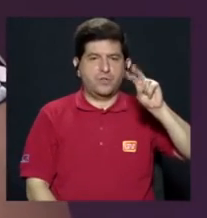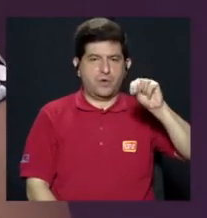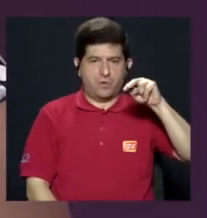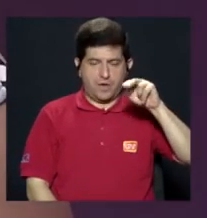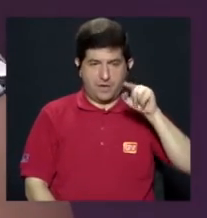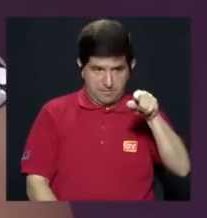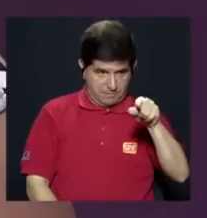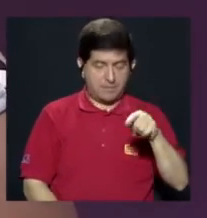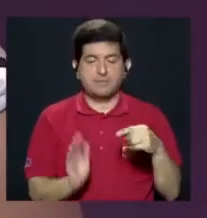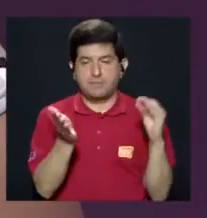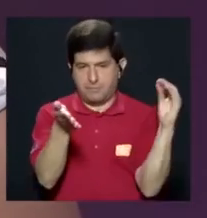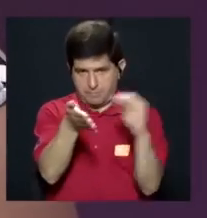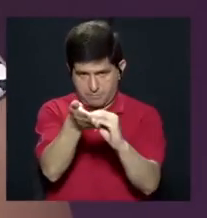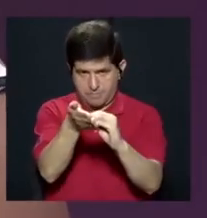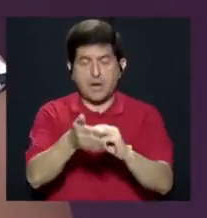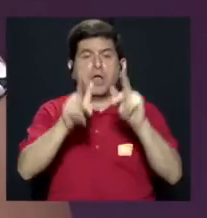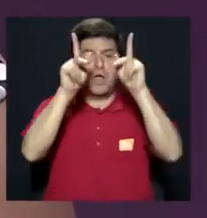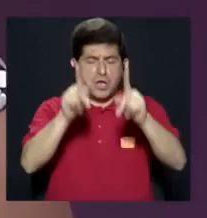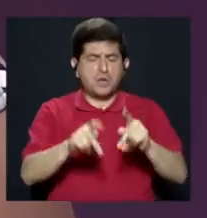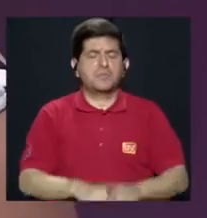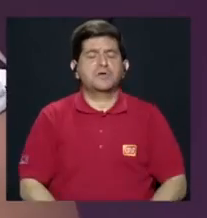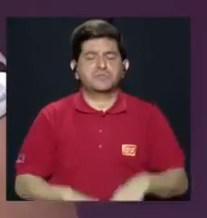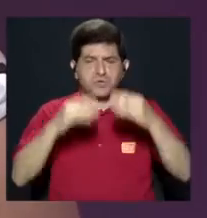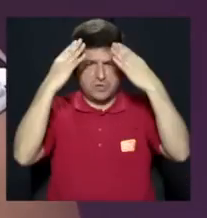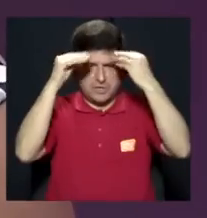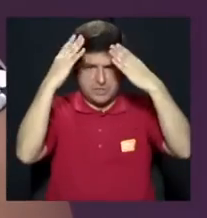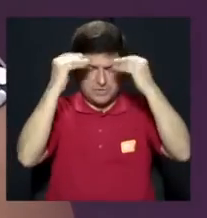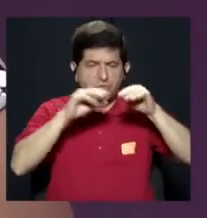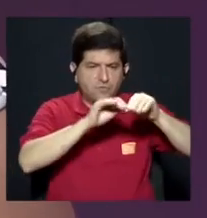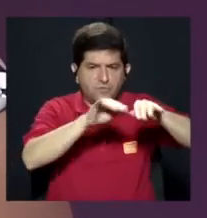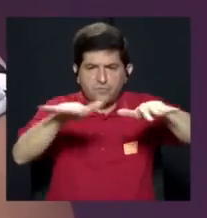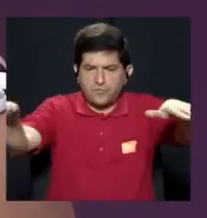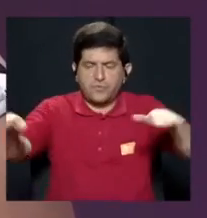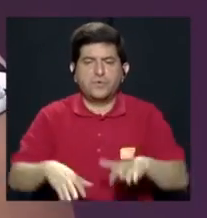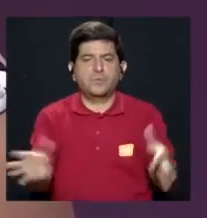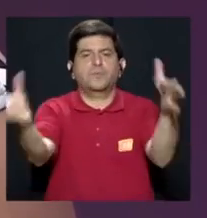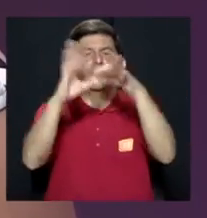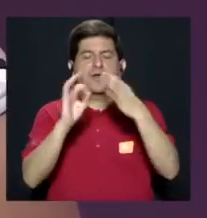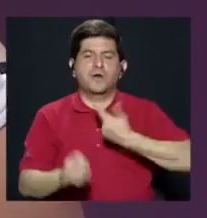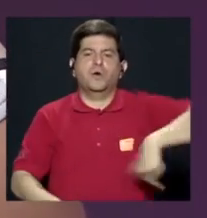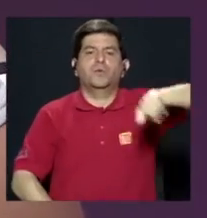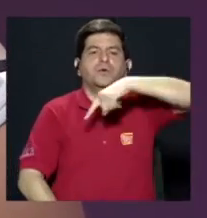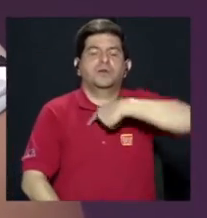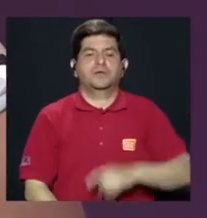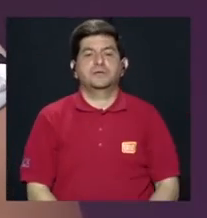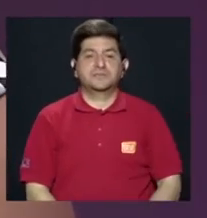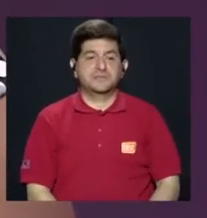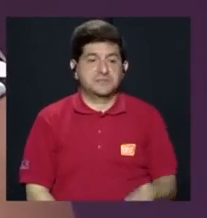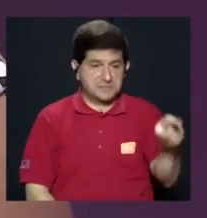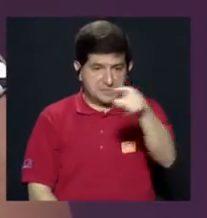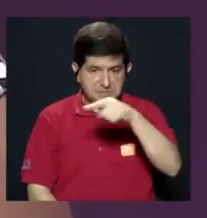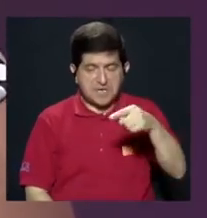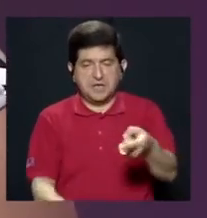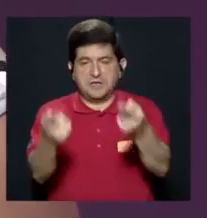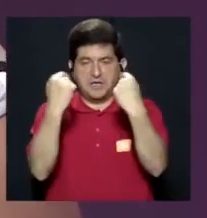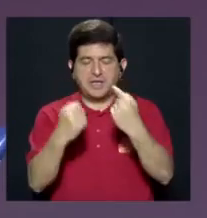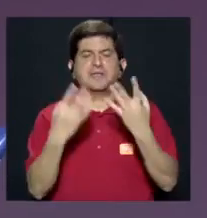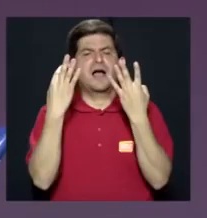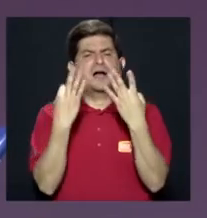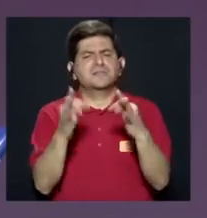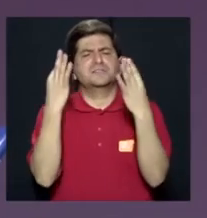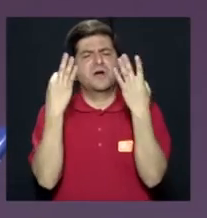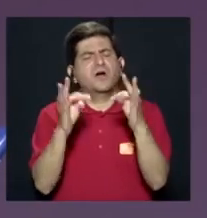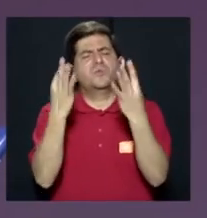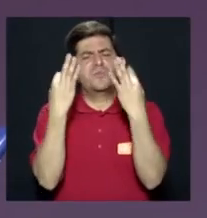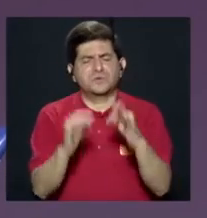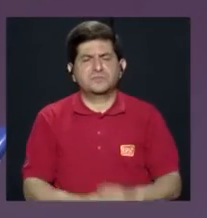veces la gente reparte la información, entonces se unen a nosotros, entre ellas llegan. Hemos tratado